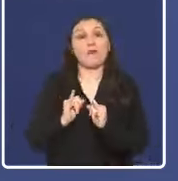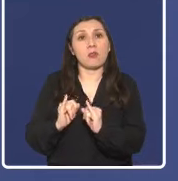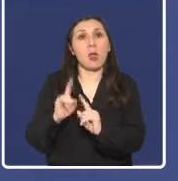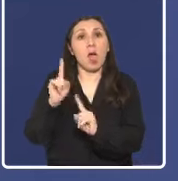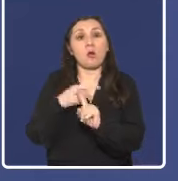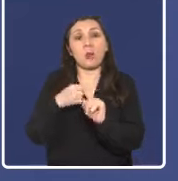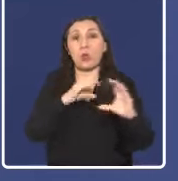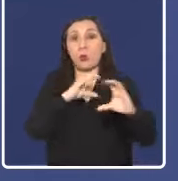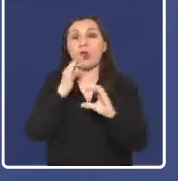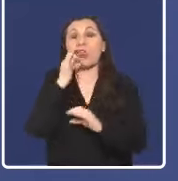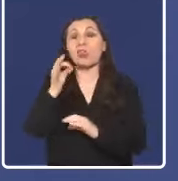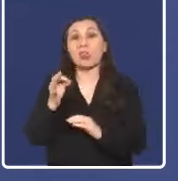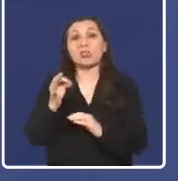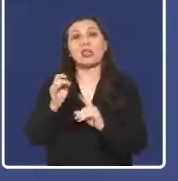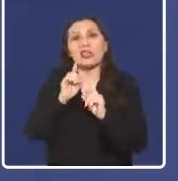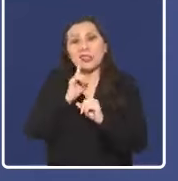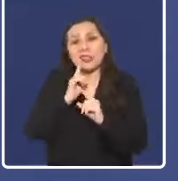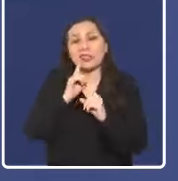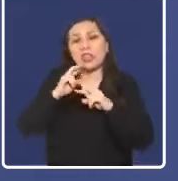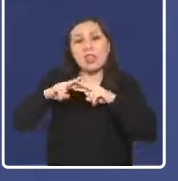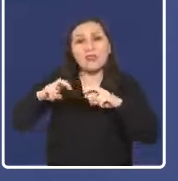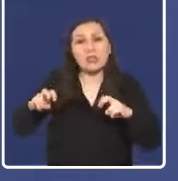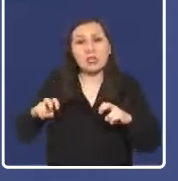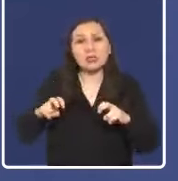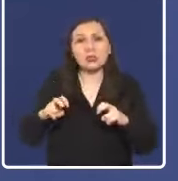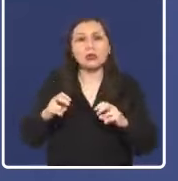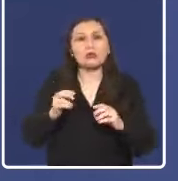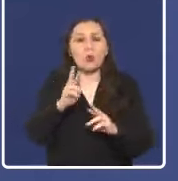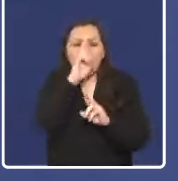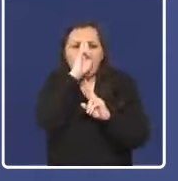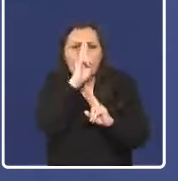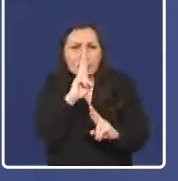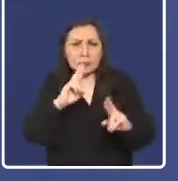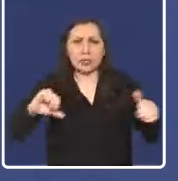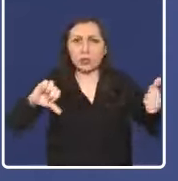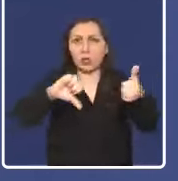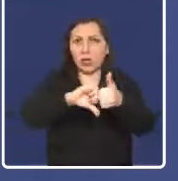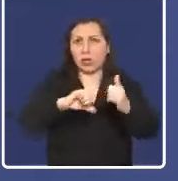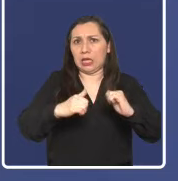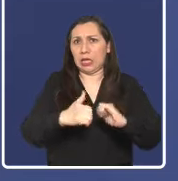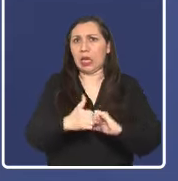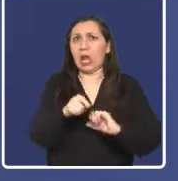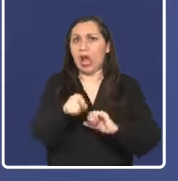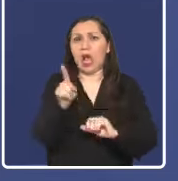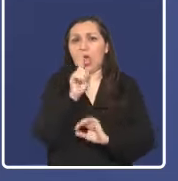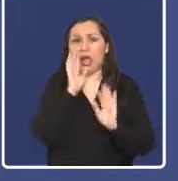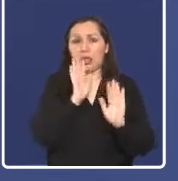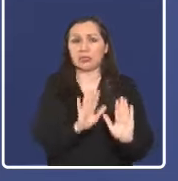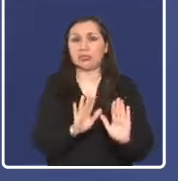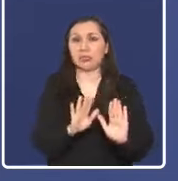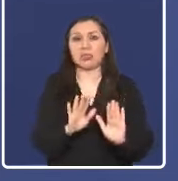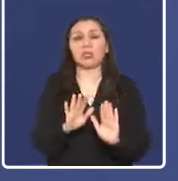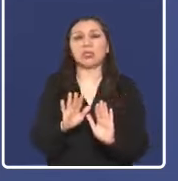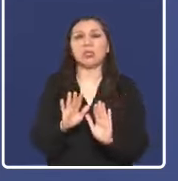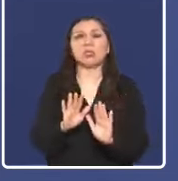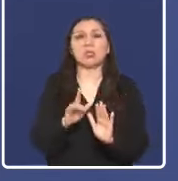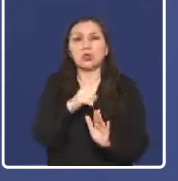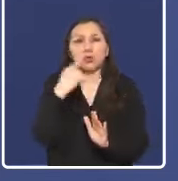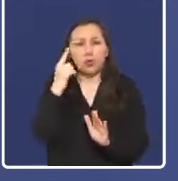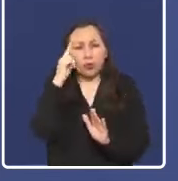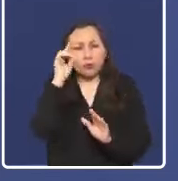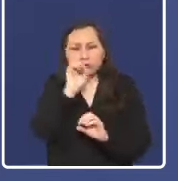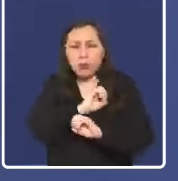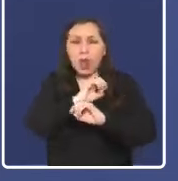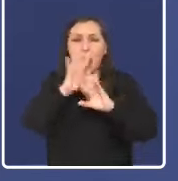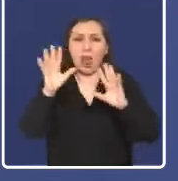algunos de los medios hacían decía que se estaba investigando con perspectiva de género, que esto se haga de esa manera. Así que el centro tiene que estar en